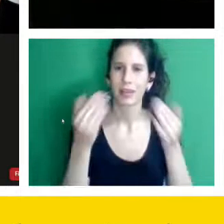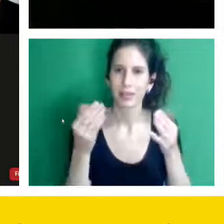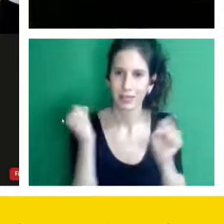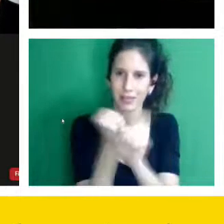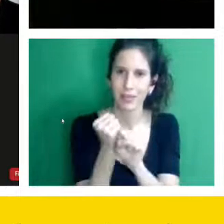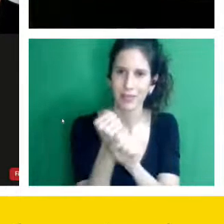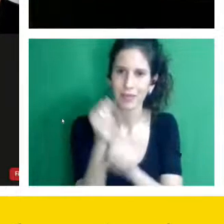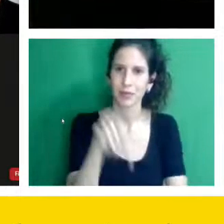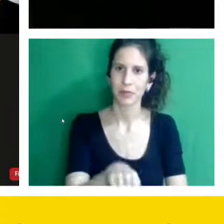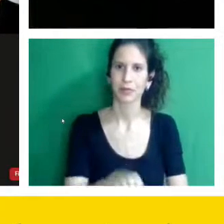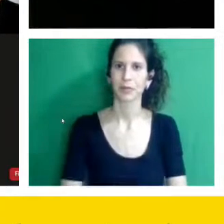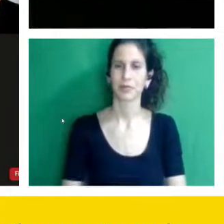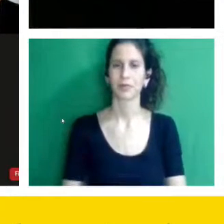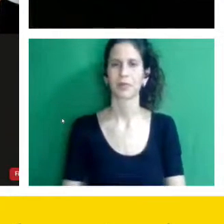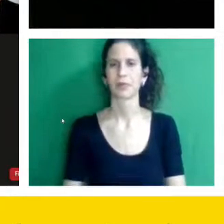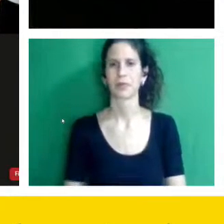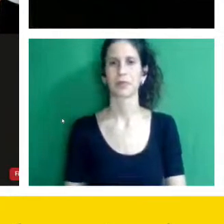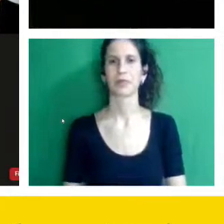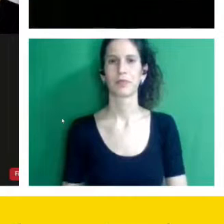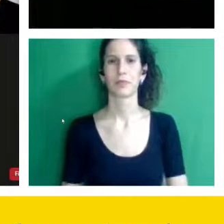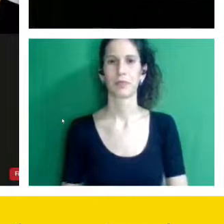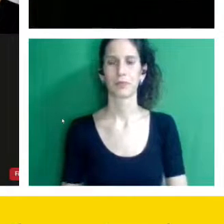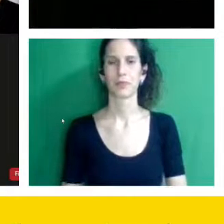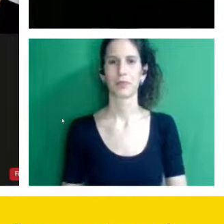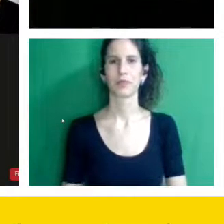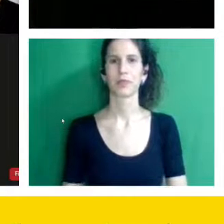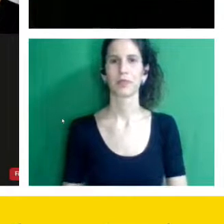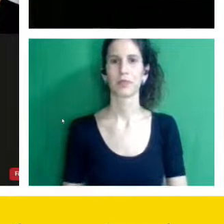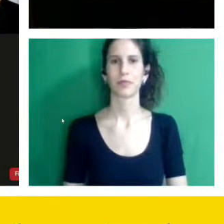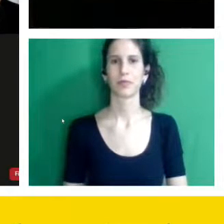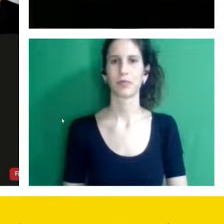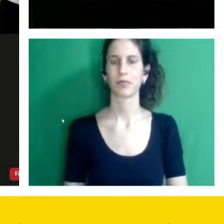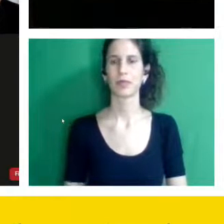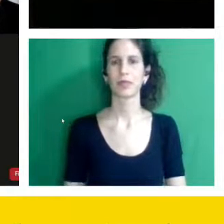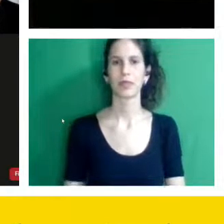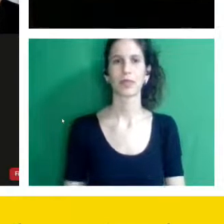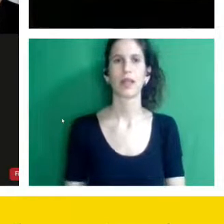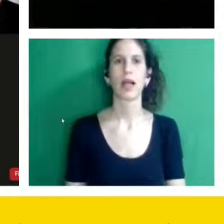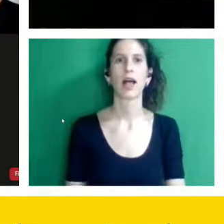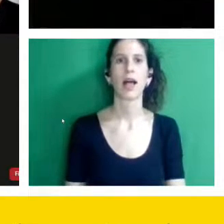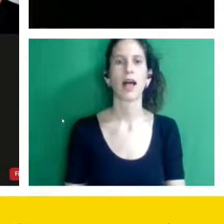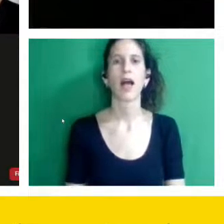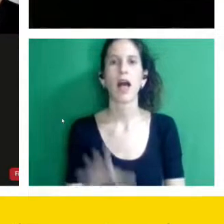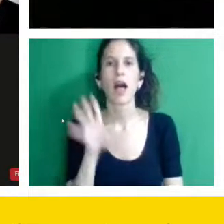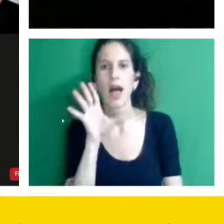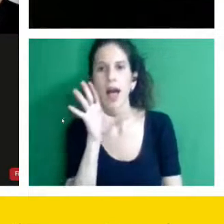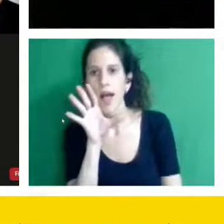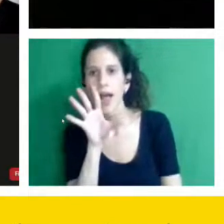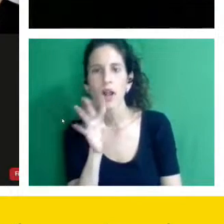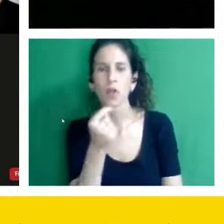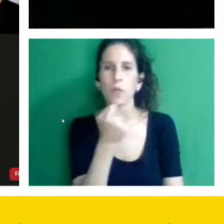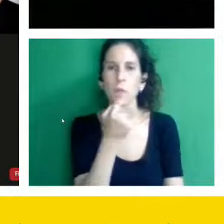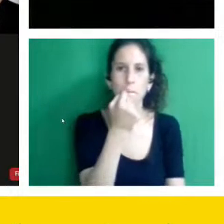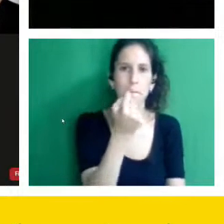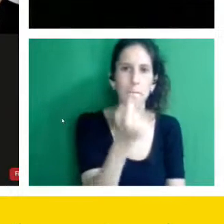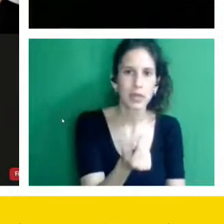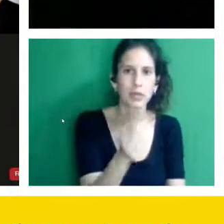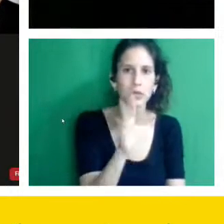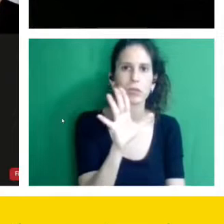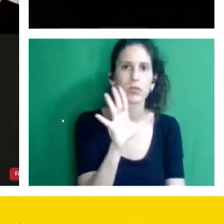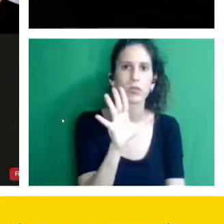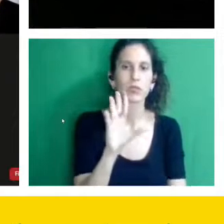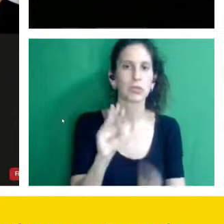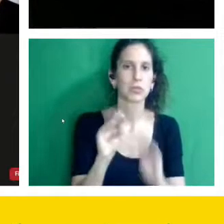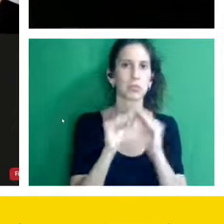Bien, no sé si hay alguna pregunta en alguno de la pantalla, alguna consulta más para hacer un cierre desde